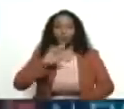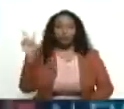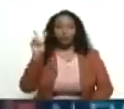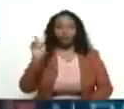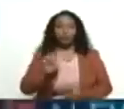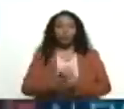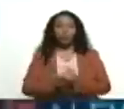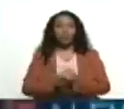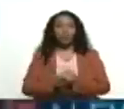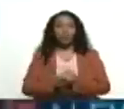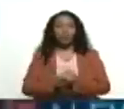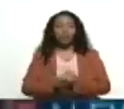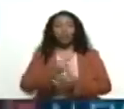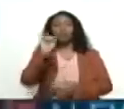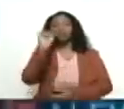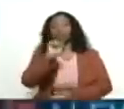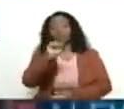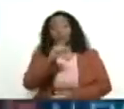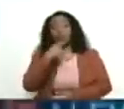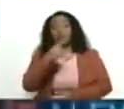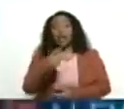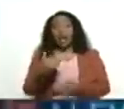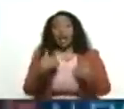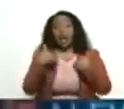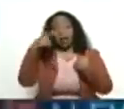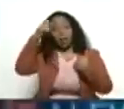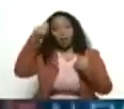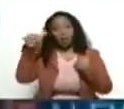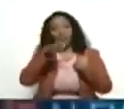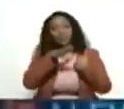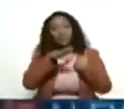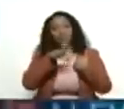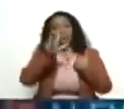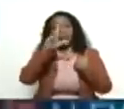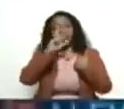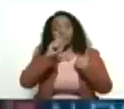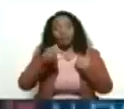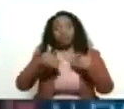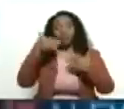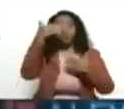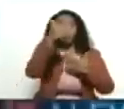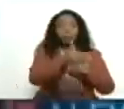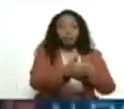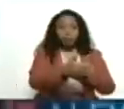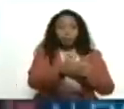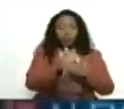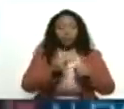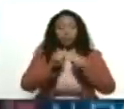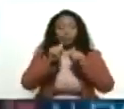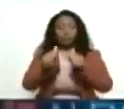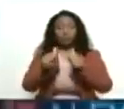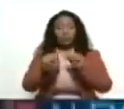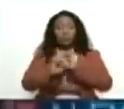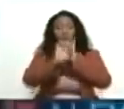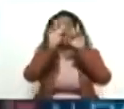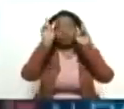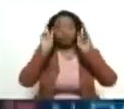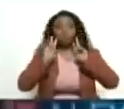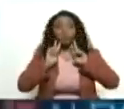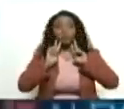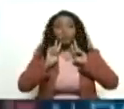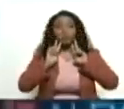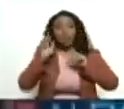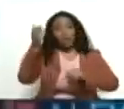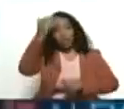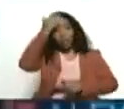venezolanos, incluso si tenía que sufrir el pueblo. 3 años después, en un arranque de sinceridad, Donald